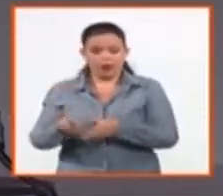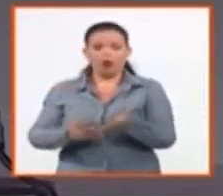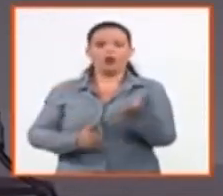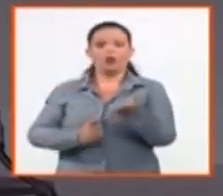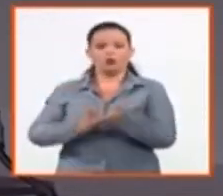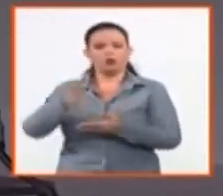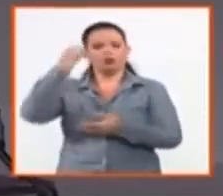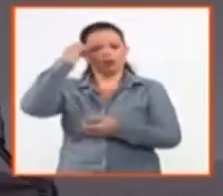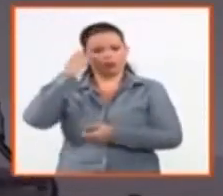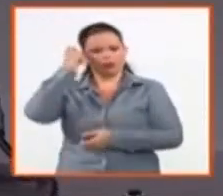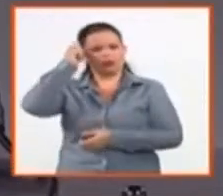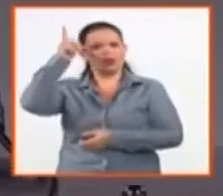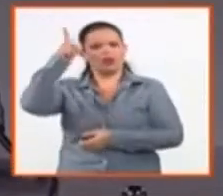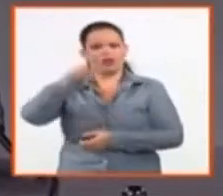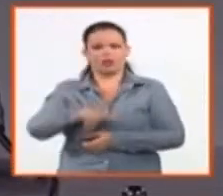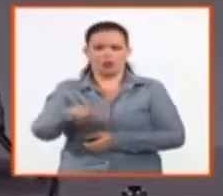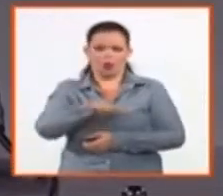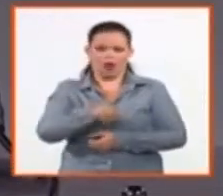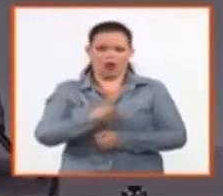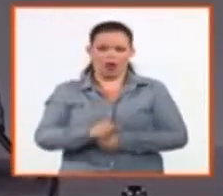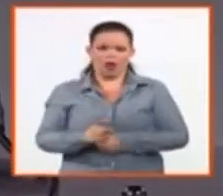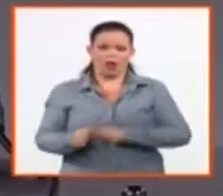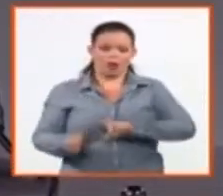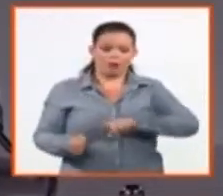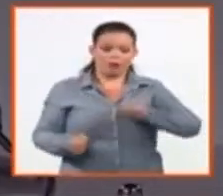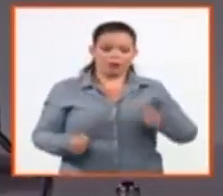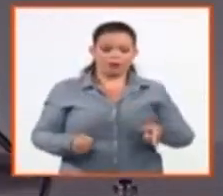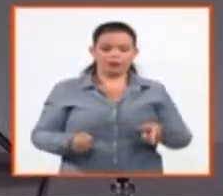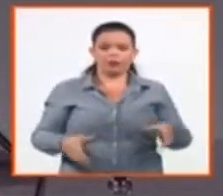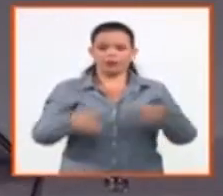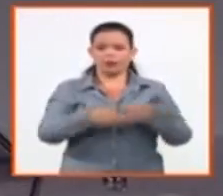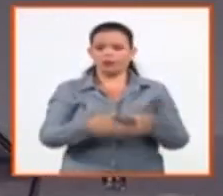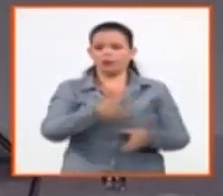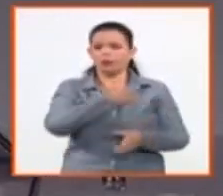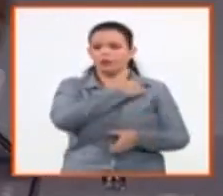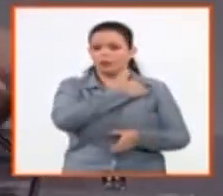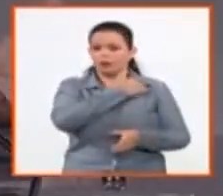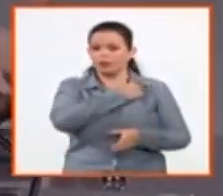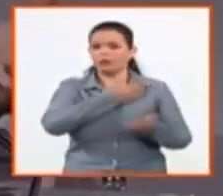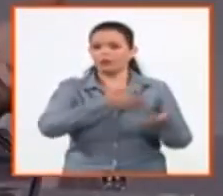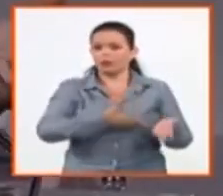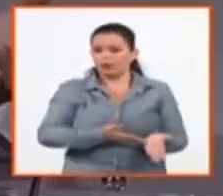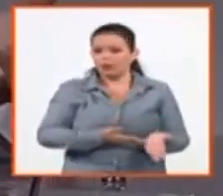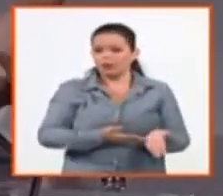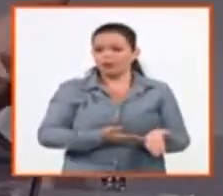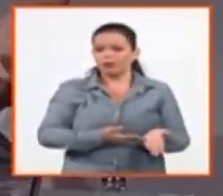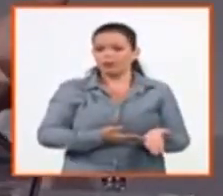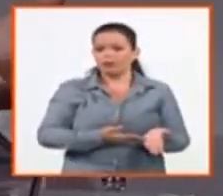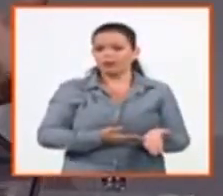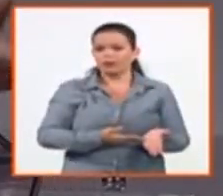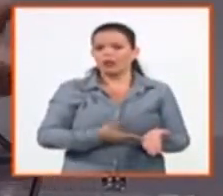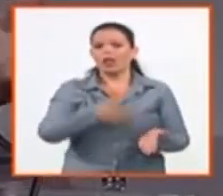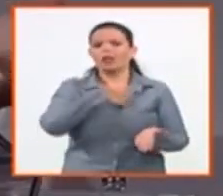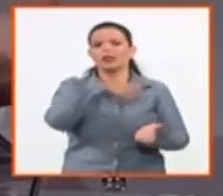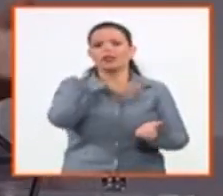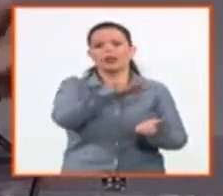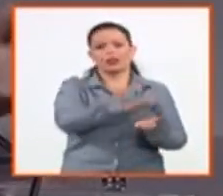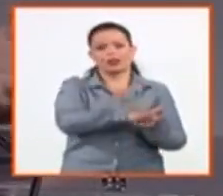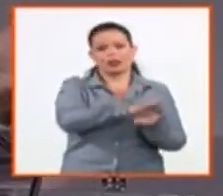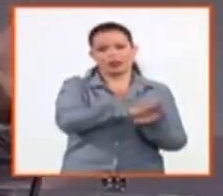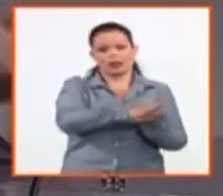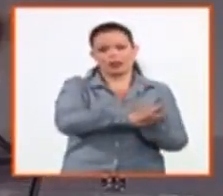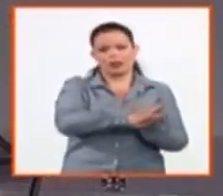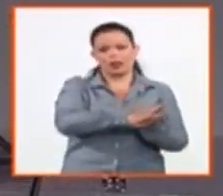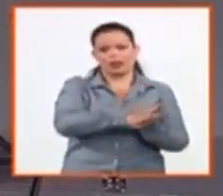bastante favorable en el sentido de que tienen una reserva de armamento importante que ha recibido de